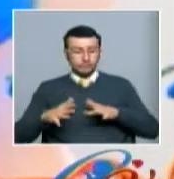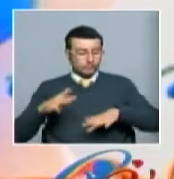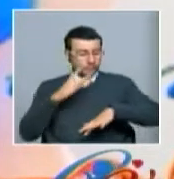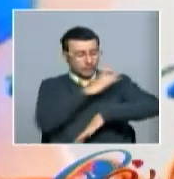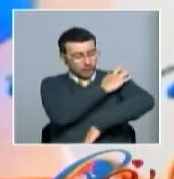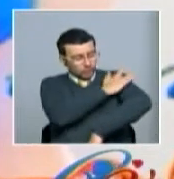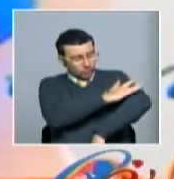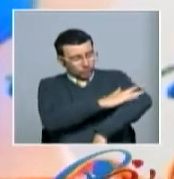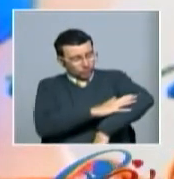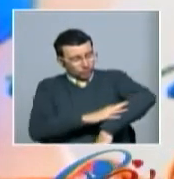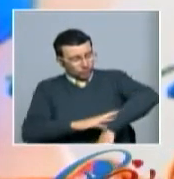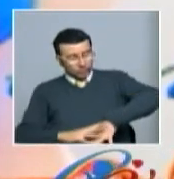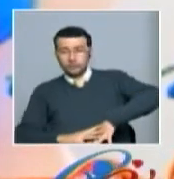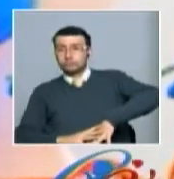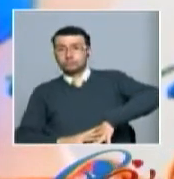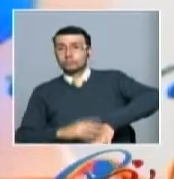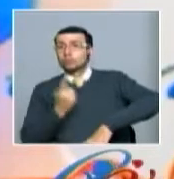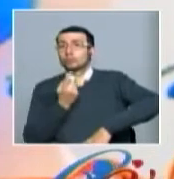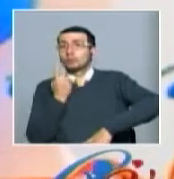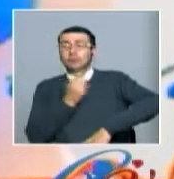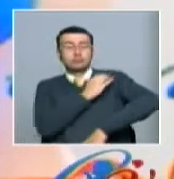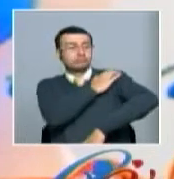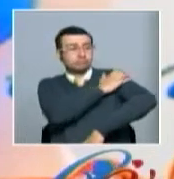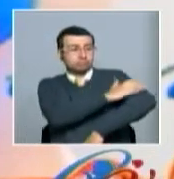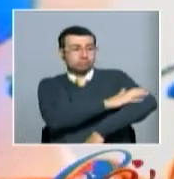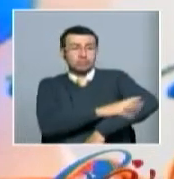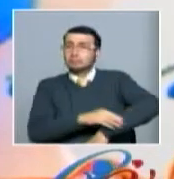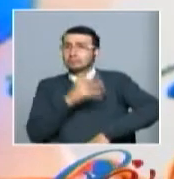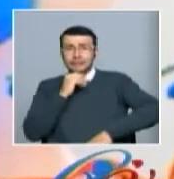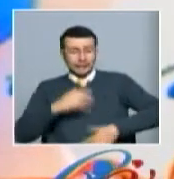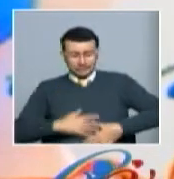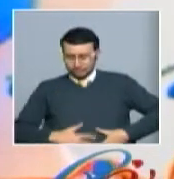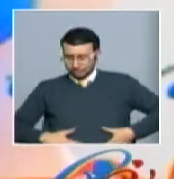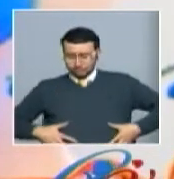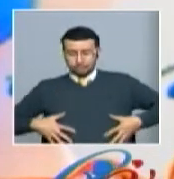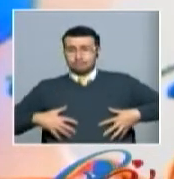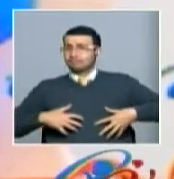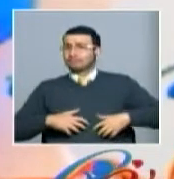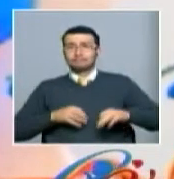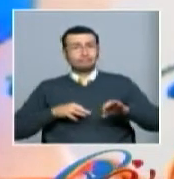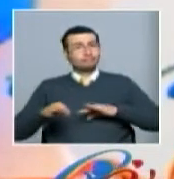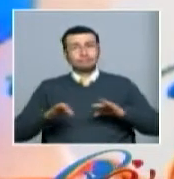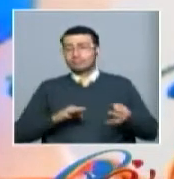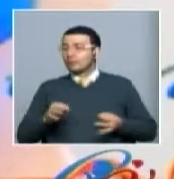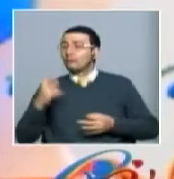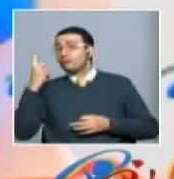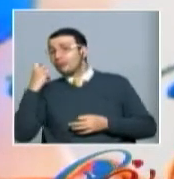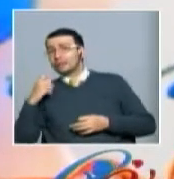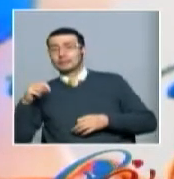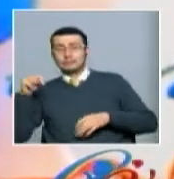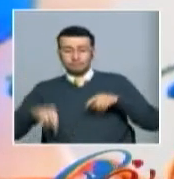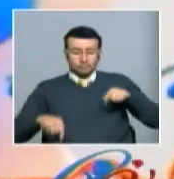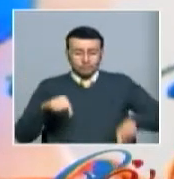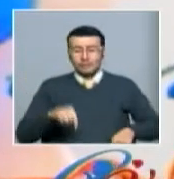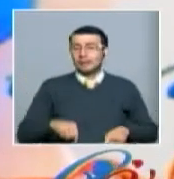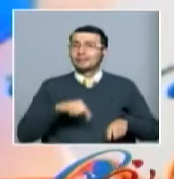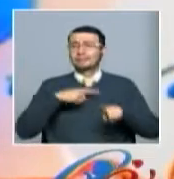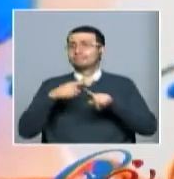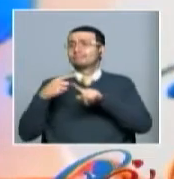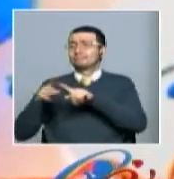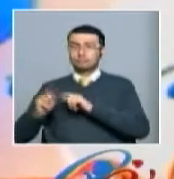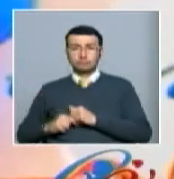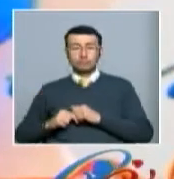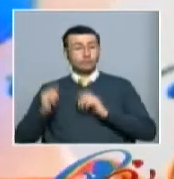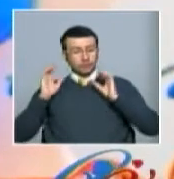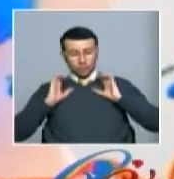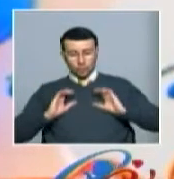superior. Del miembro superior, no hemos pasado por vísceras, no hemos pasado por el resto del cuerpo, y poder uno dividir